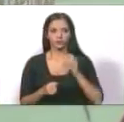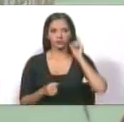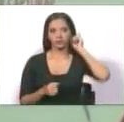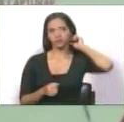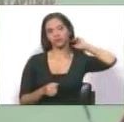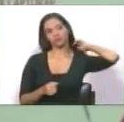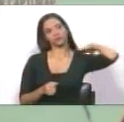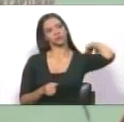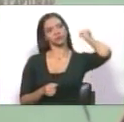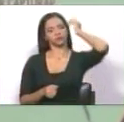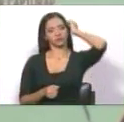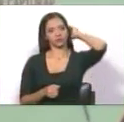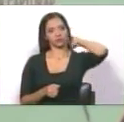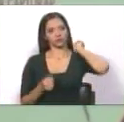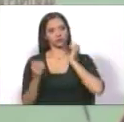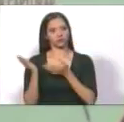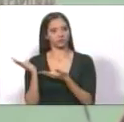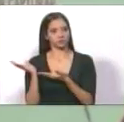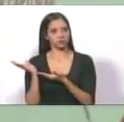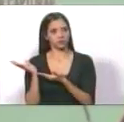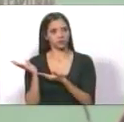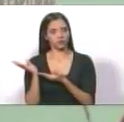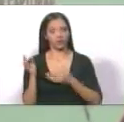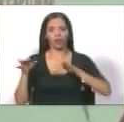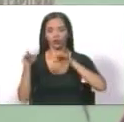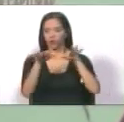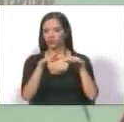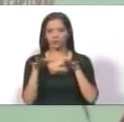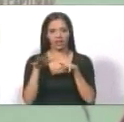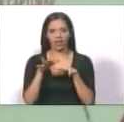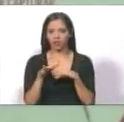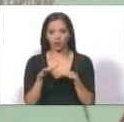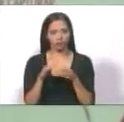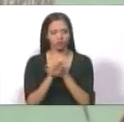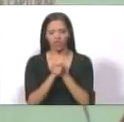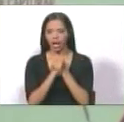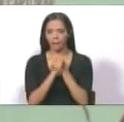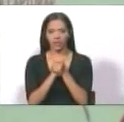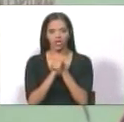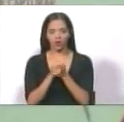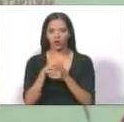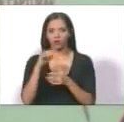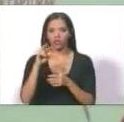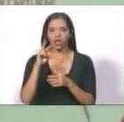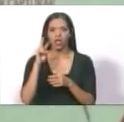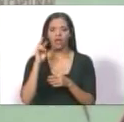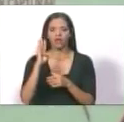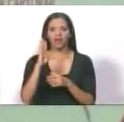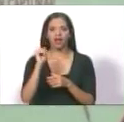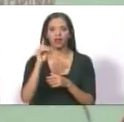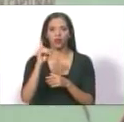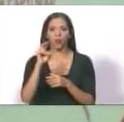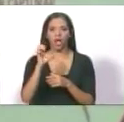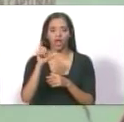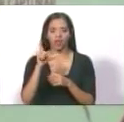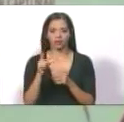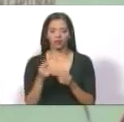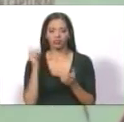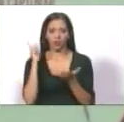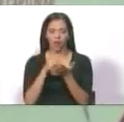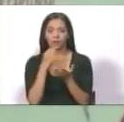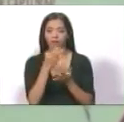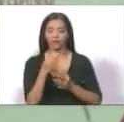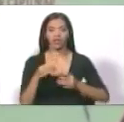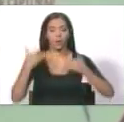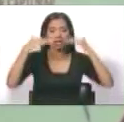conspirador eterno, amigo personal de Baduel, muy amigo, lo llevó Baduel al palacio y recuerdo que el comandante Chávez